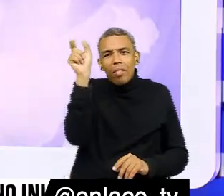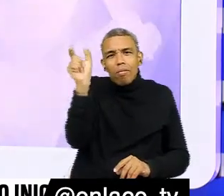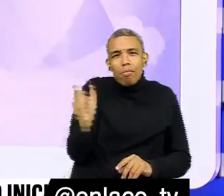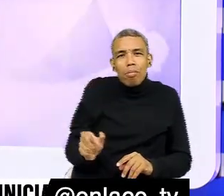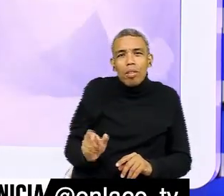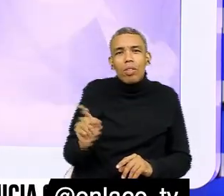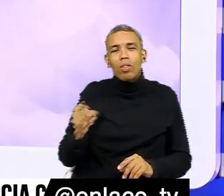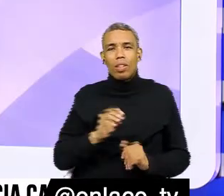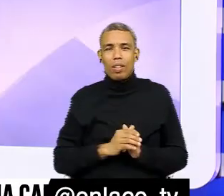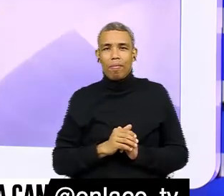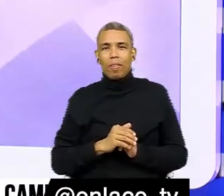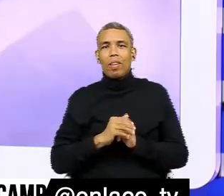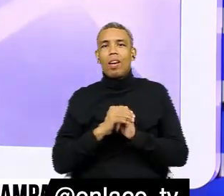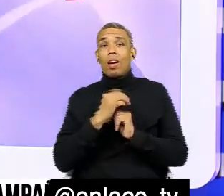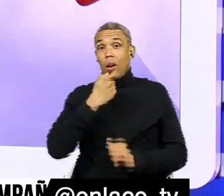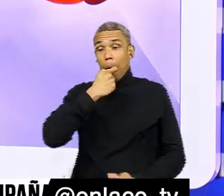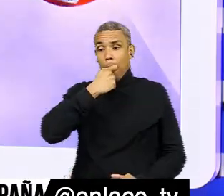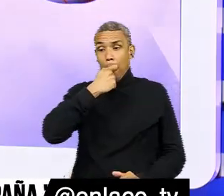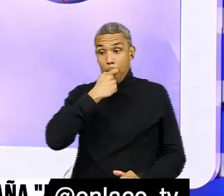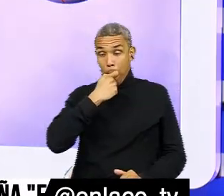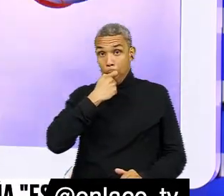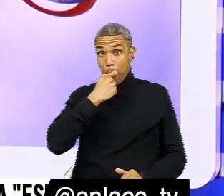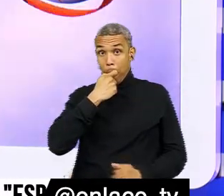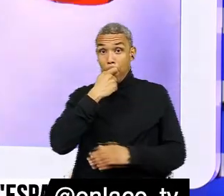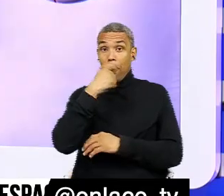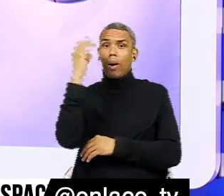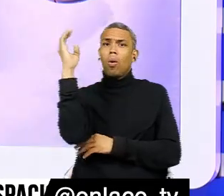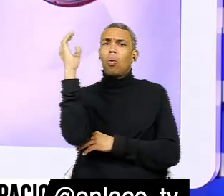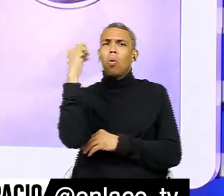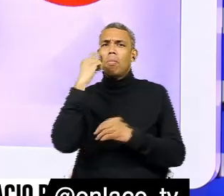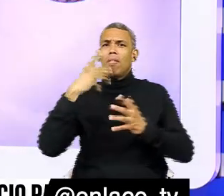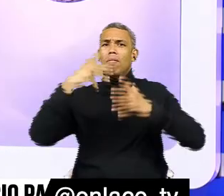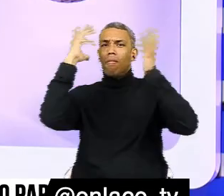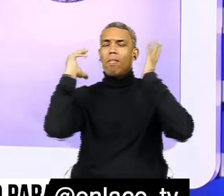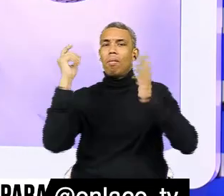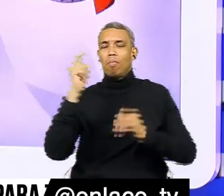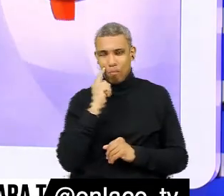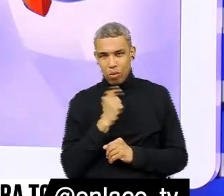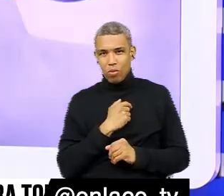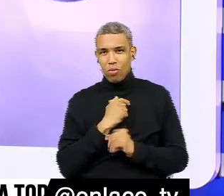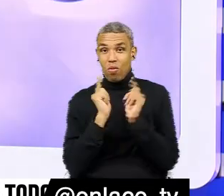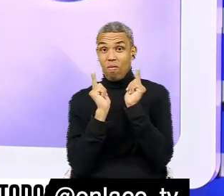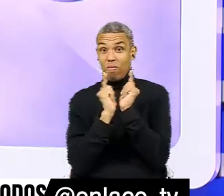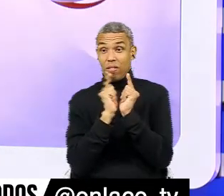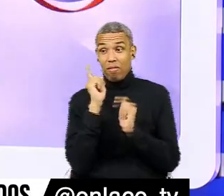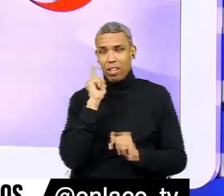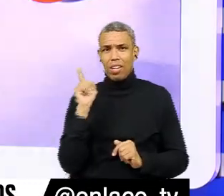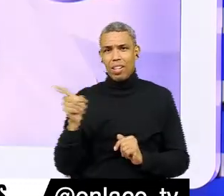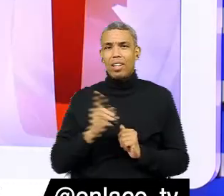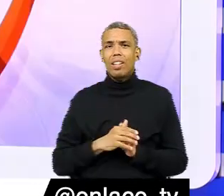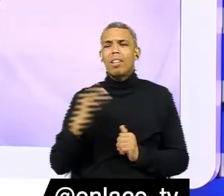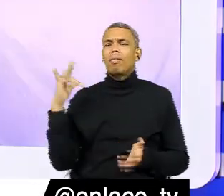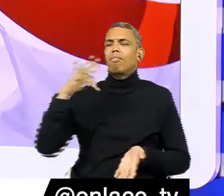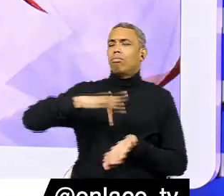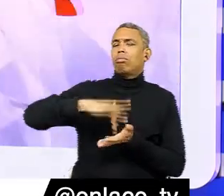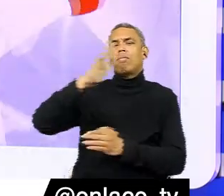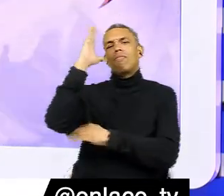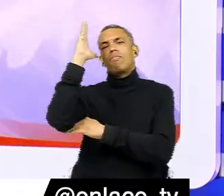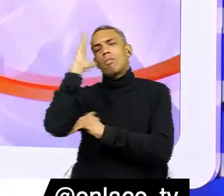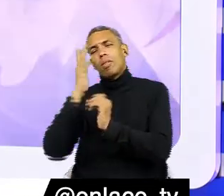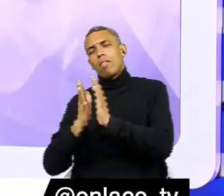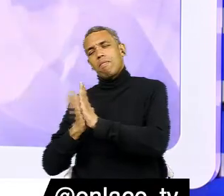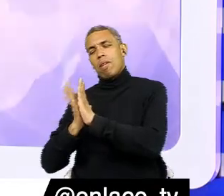el representante de nuestro país en el arbitraje continental y a nivel mundial también, Wilmar Roldán. Seminario, el conversatorio se